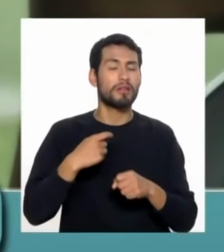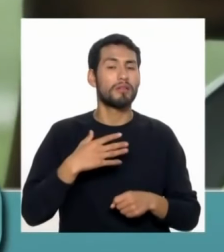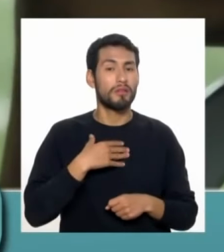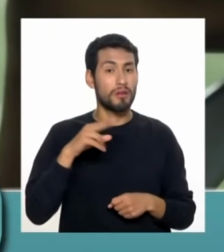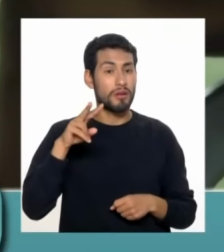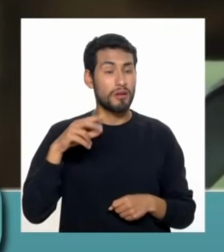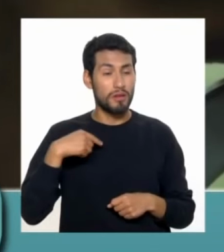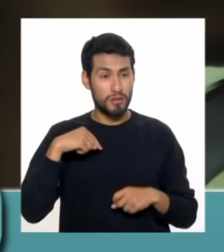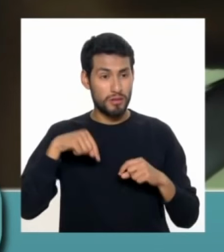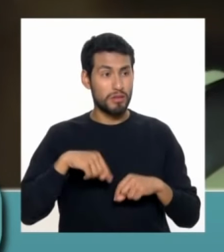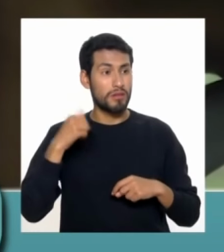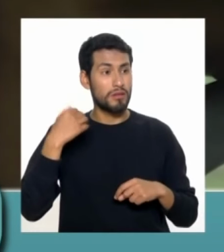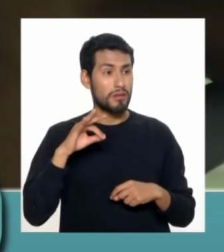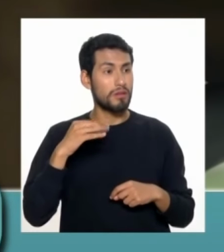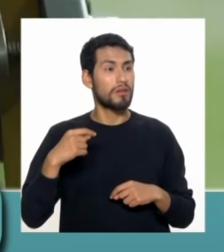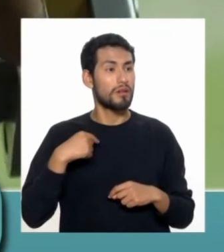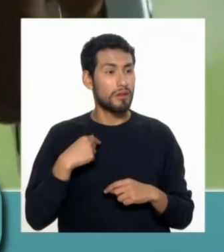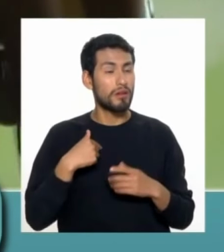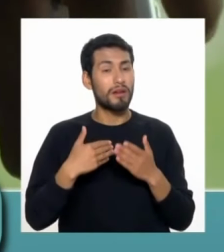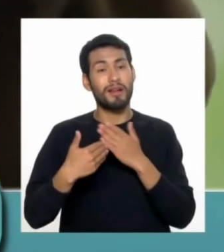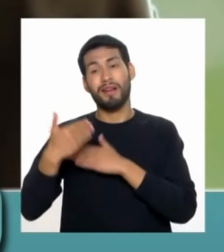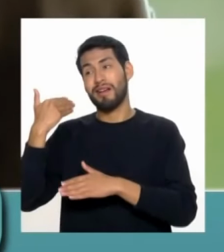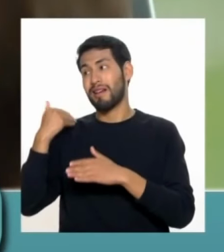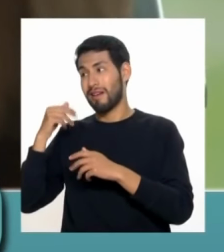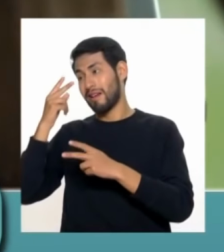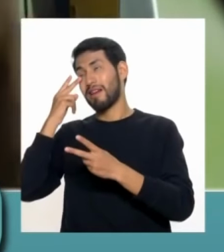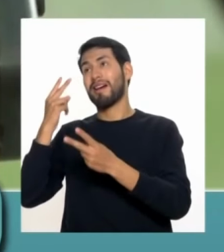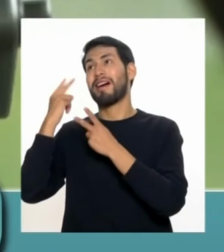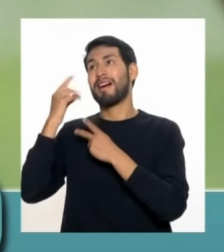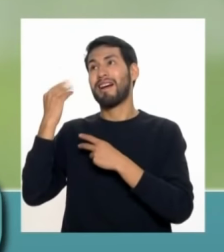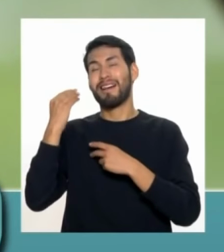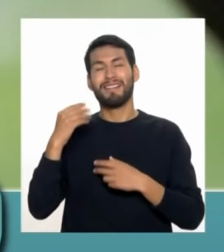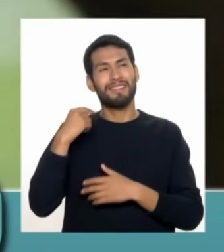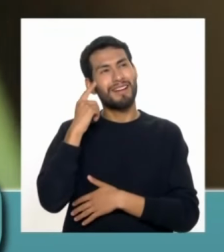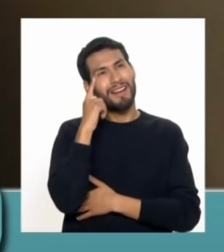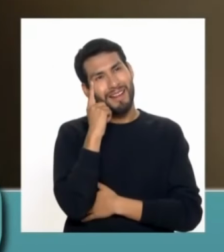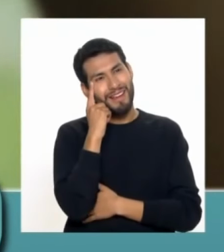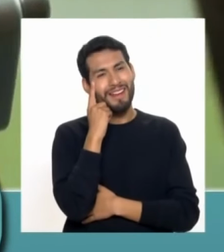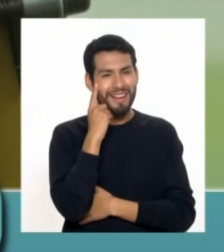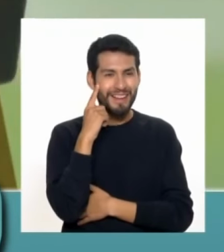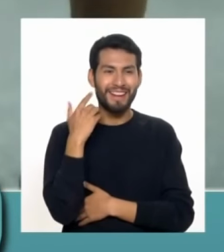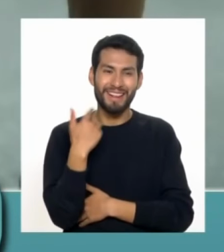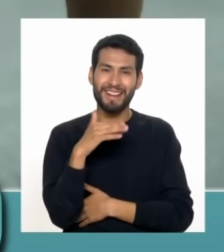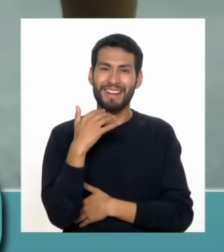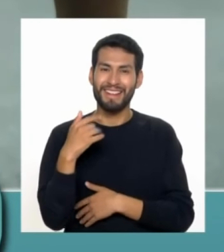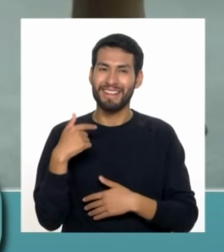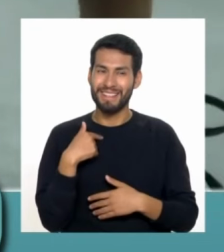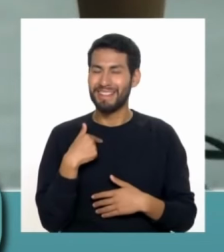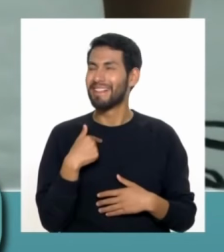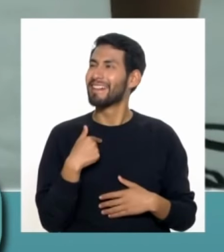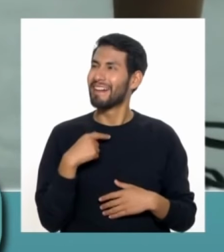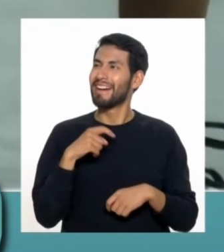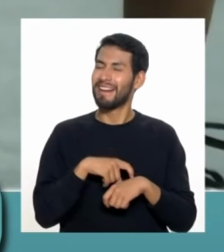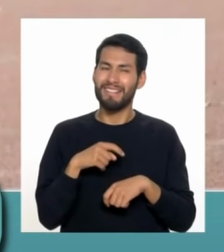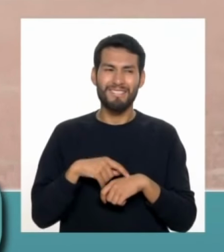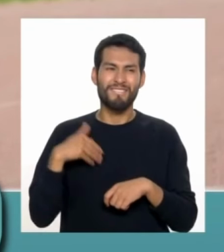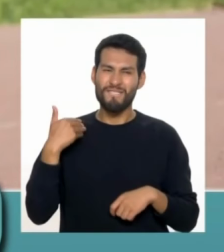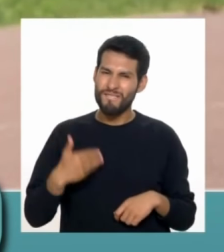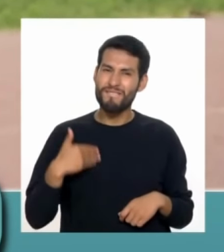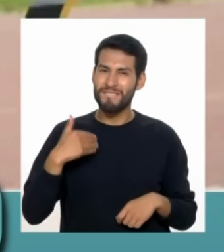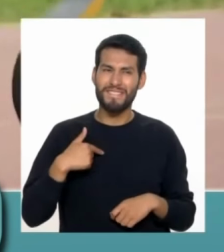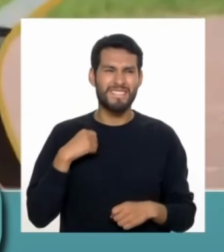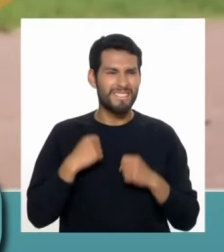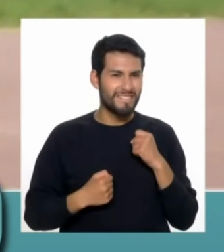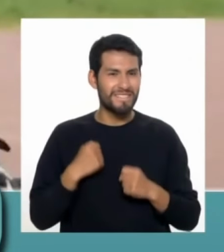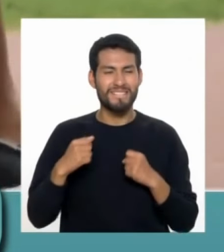tengo 19 años y retroceder a la edad de 14 años, la verdad que todo ese tiempo que he llevado corriendo,